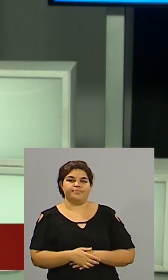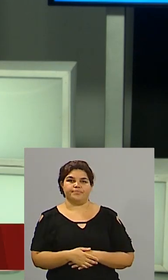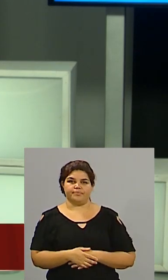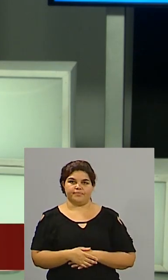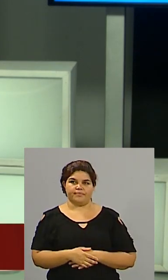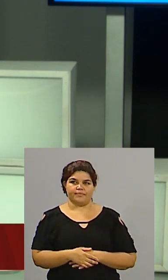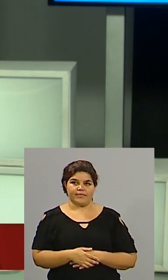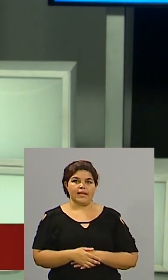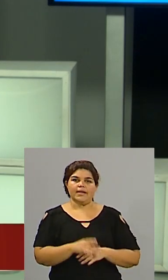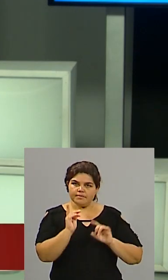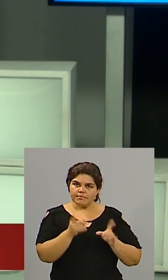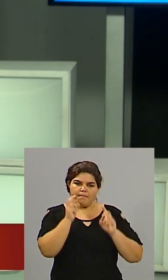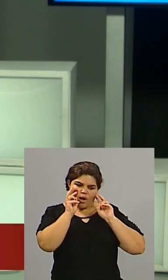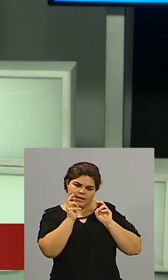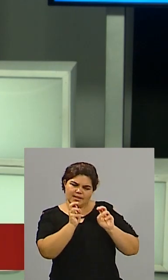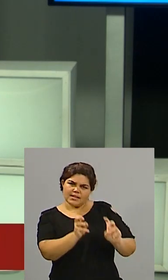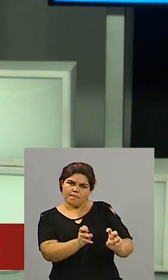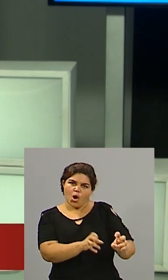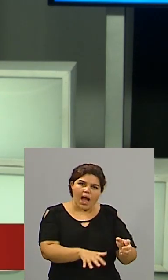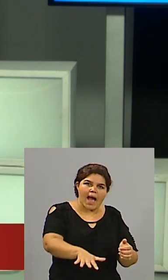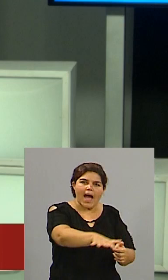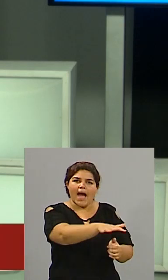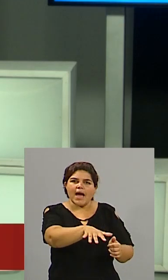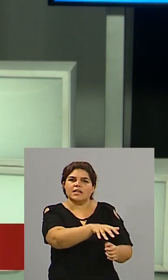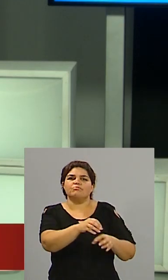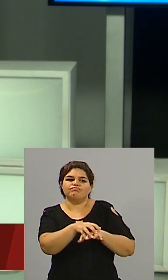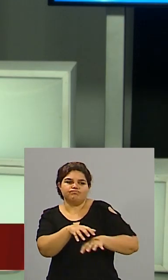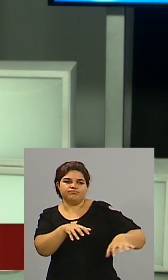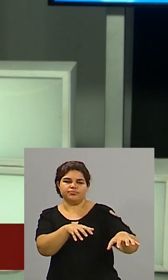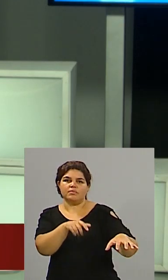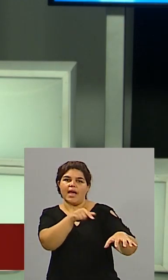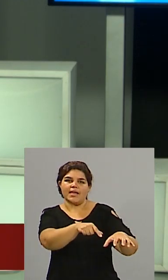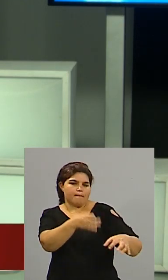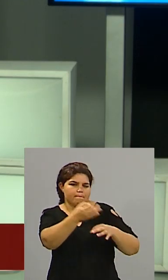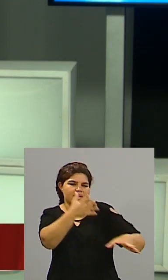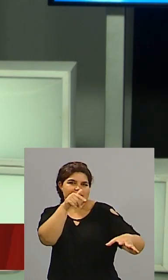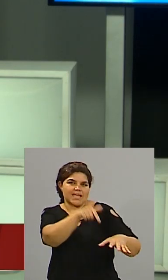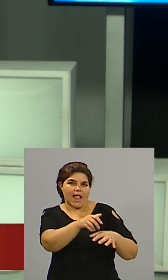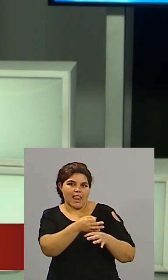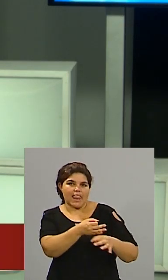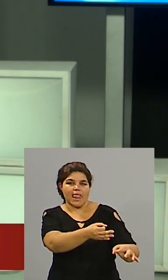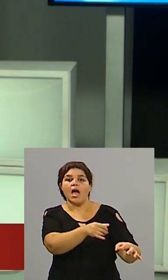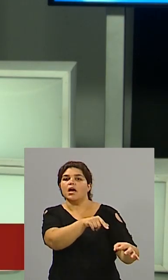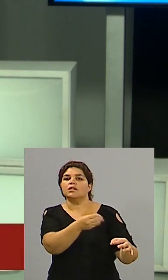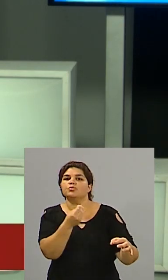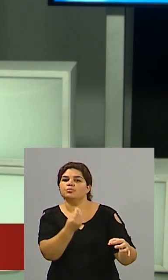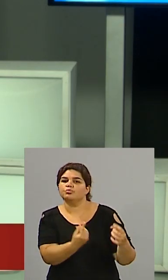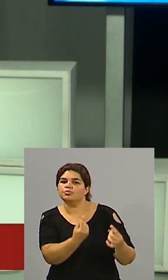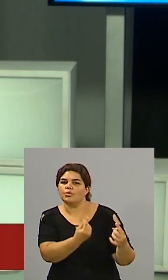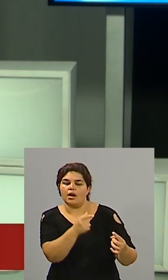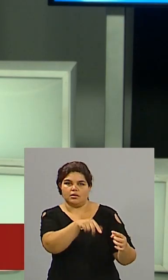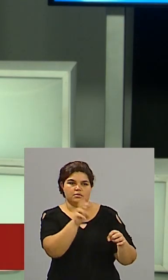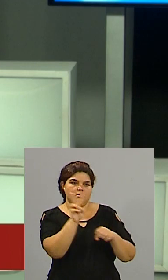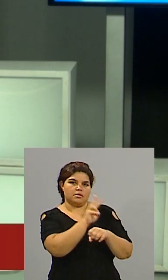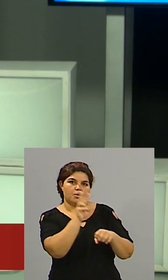con lo que se viene en un área en específica que es una cartera, que es la de Seguridad y Justicia de la provincia de Mendoza, a